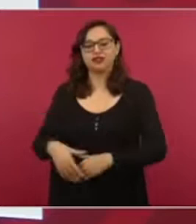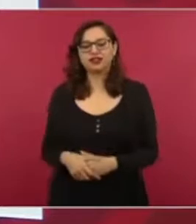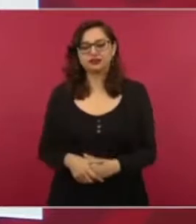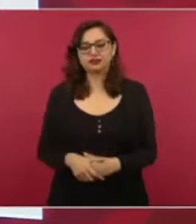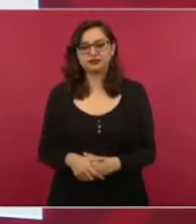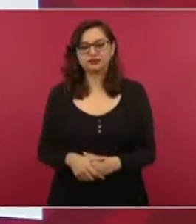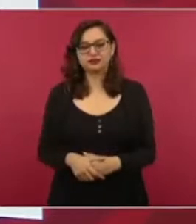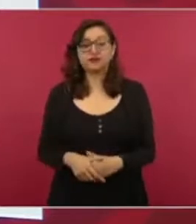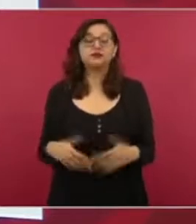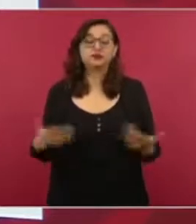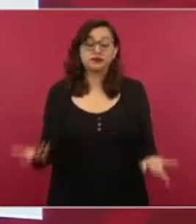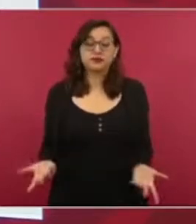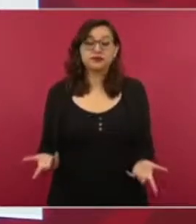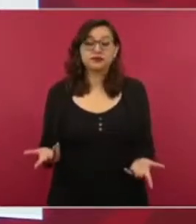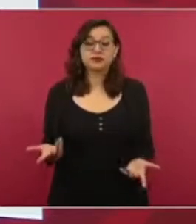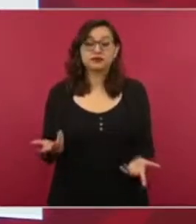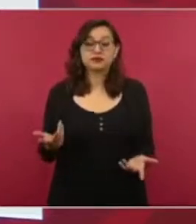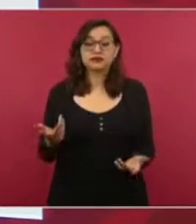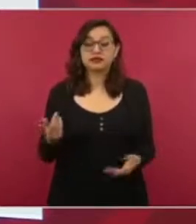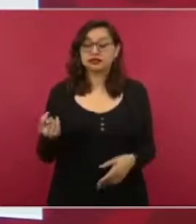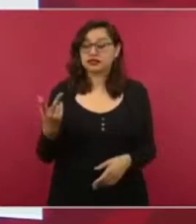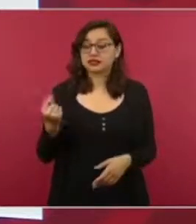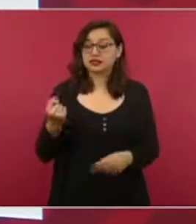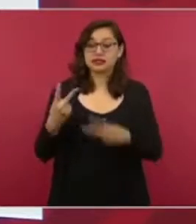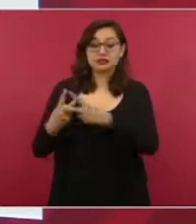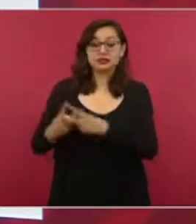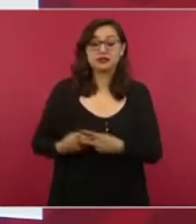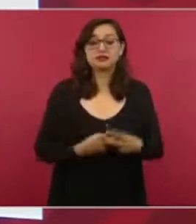ya el canal de las estrellas, Televisa, tiene una